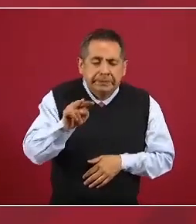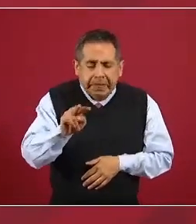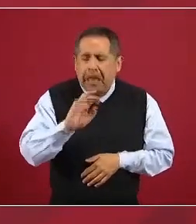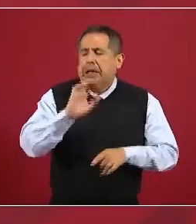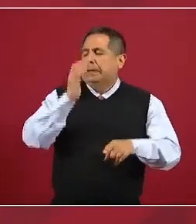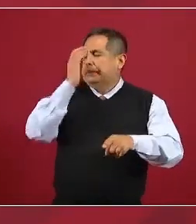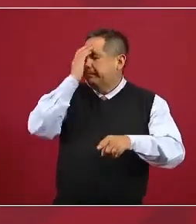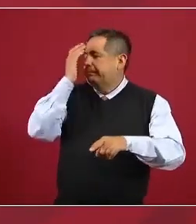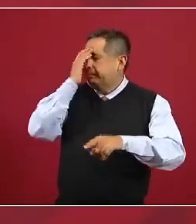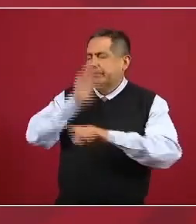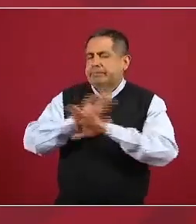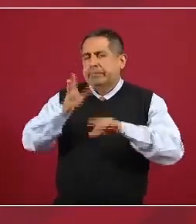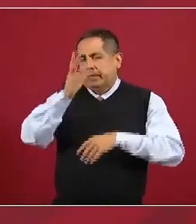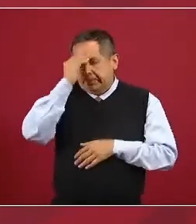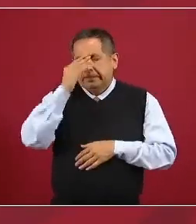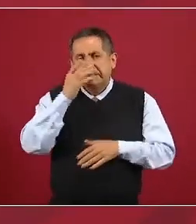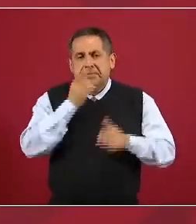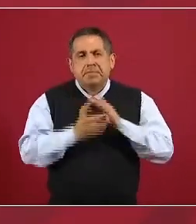podamos